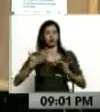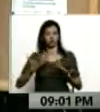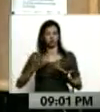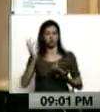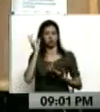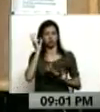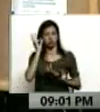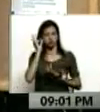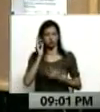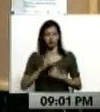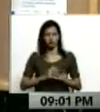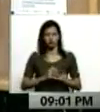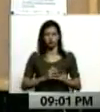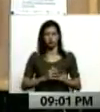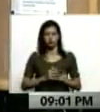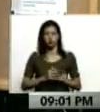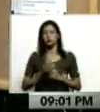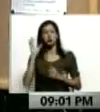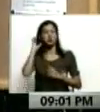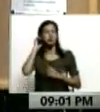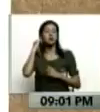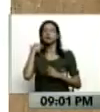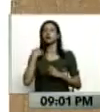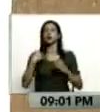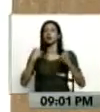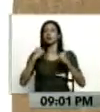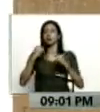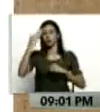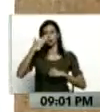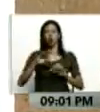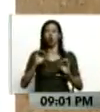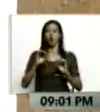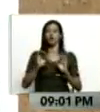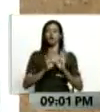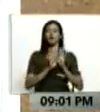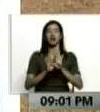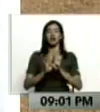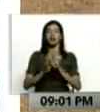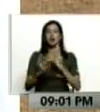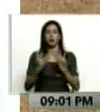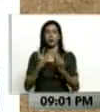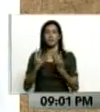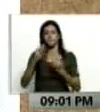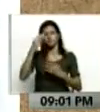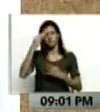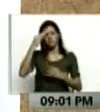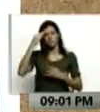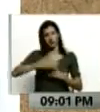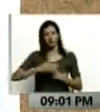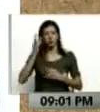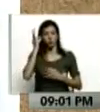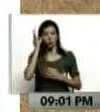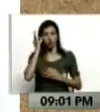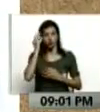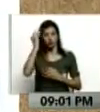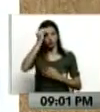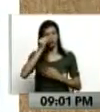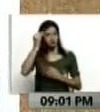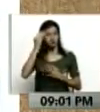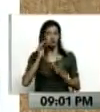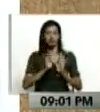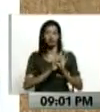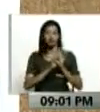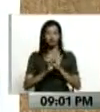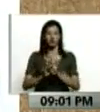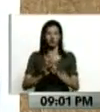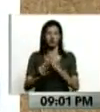militares Rocío San Miguel ejercicio militar o feria militar el análisis de Rocío San Miguel